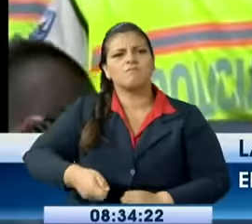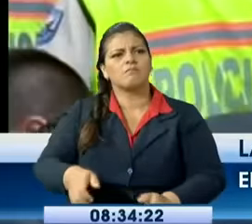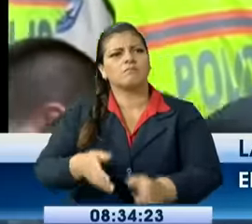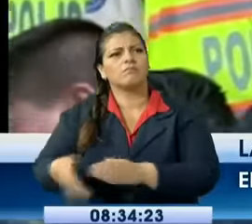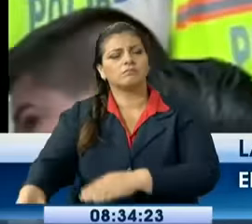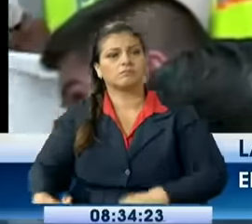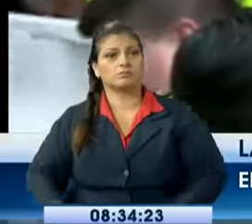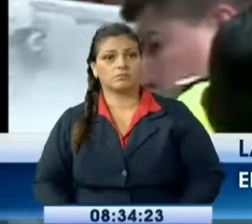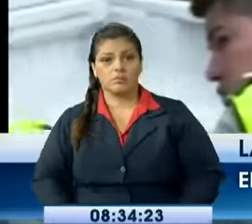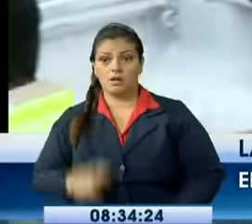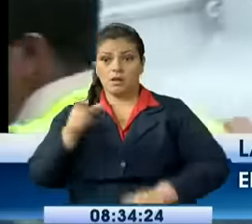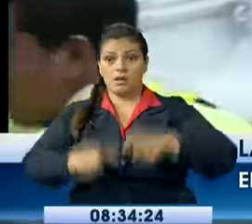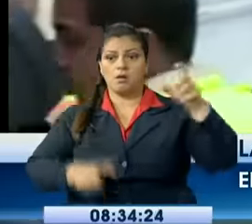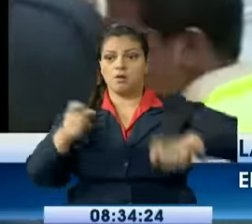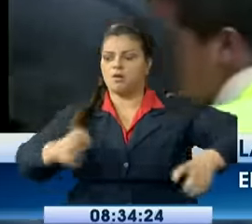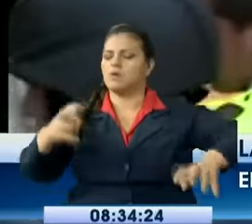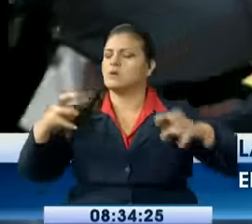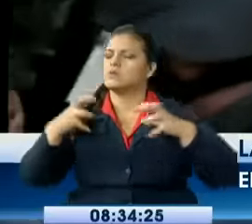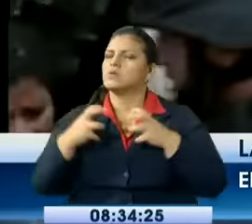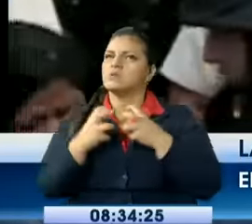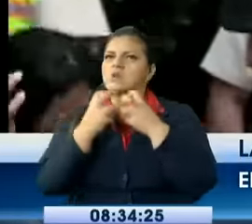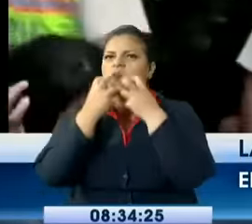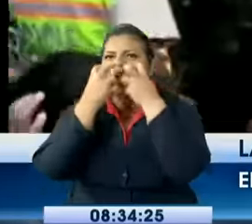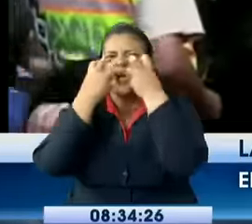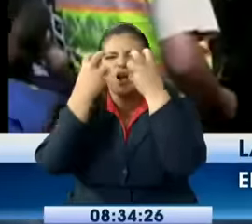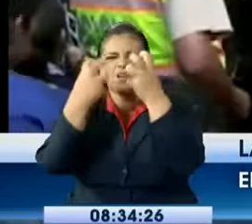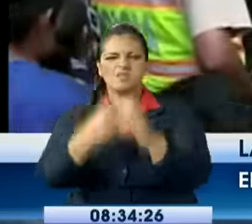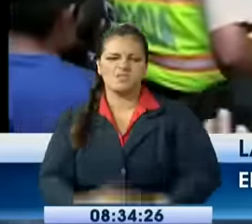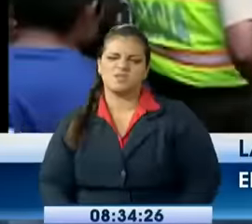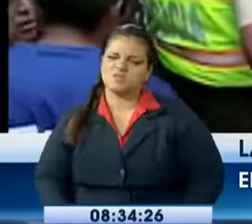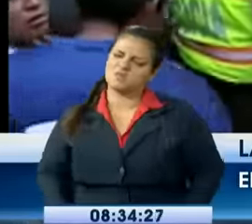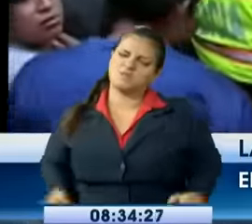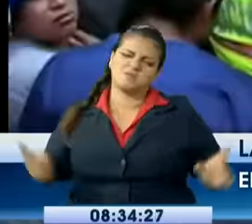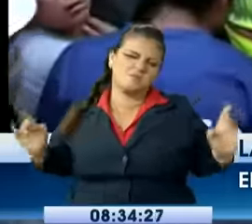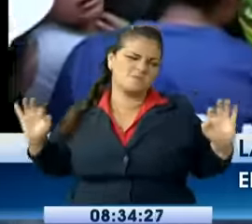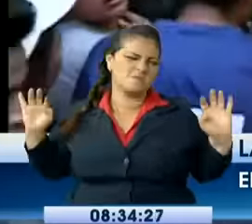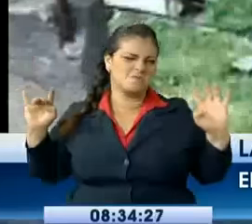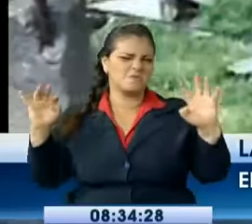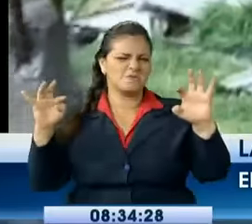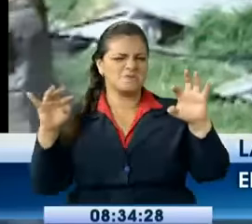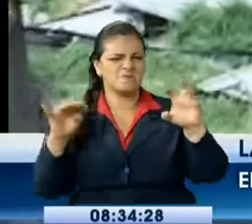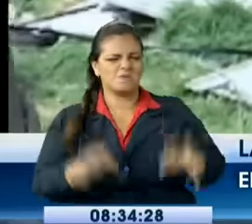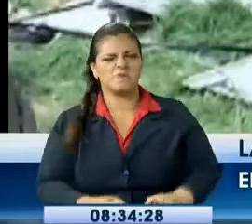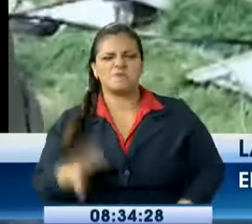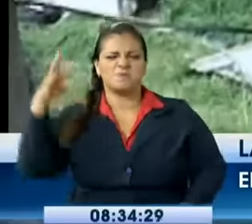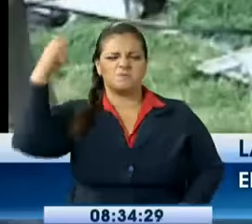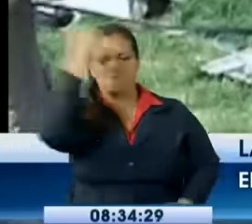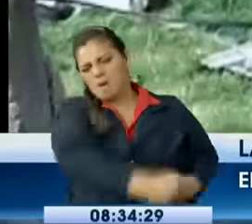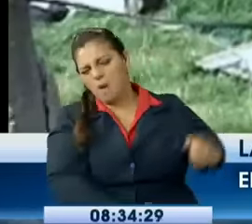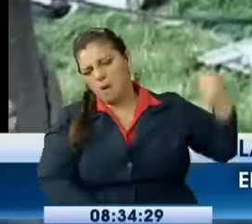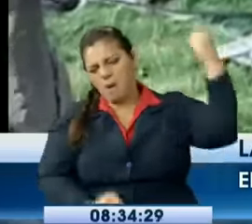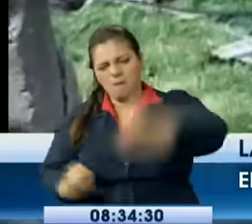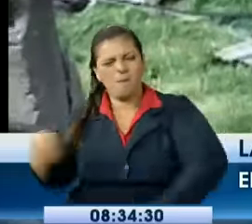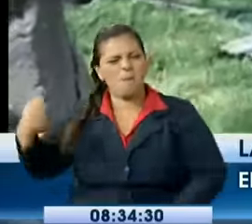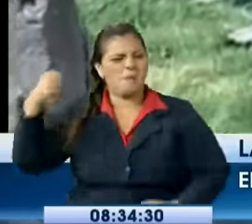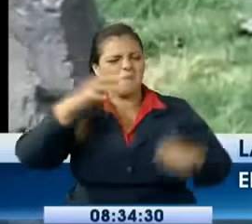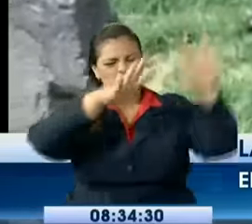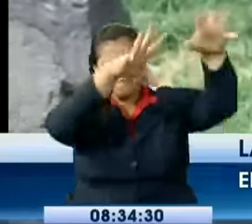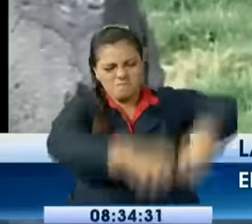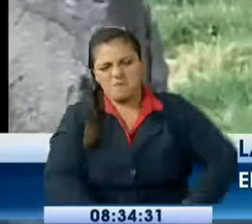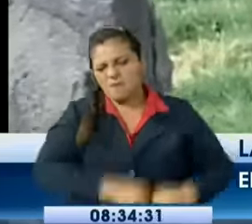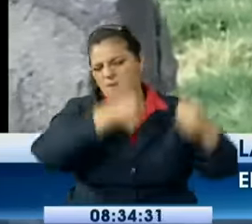Moradores de este sector, quienes lo conocían por años, contaron que cuando su familia lo encontró, estaba tendido en el piso y